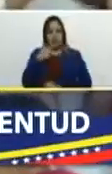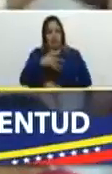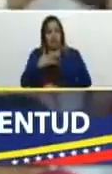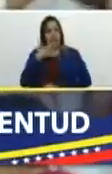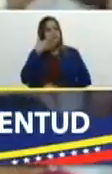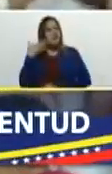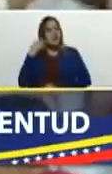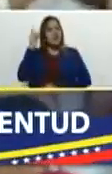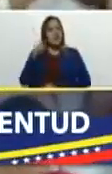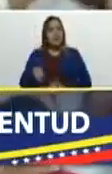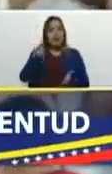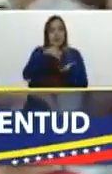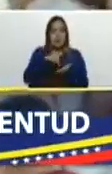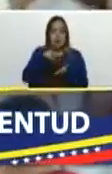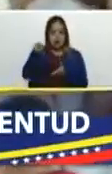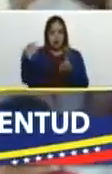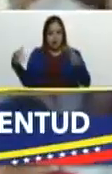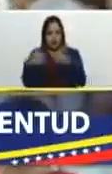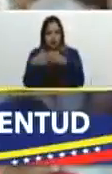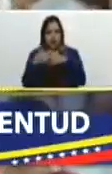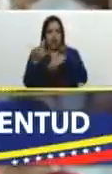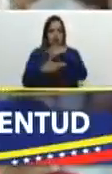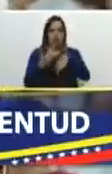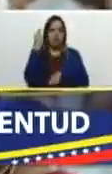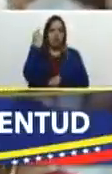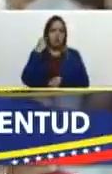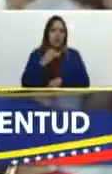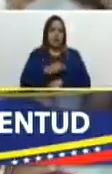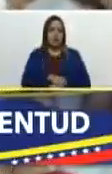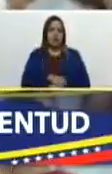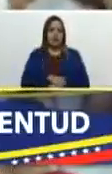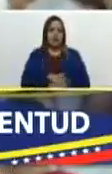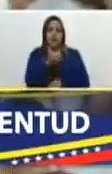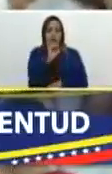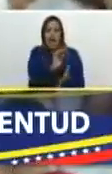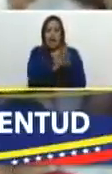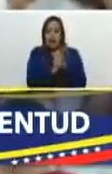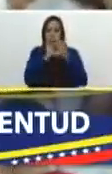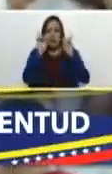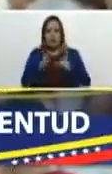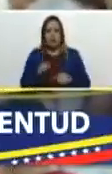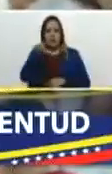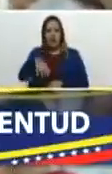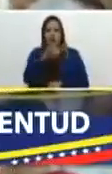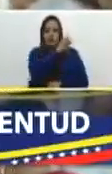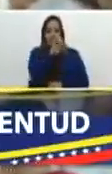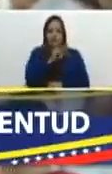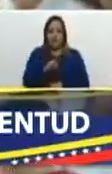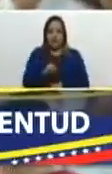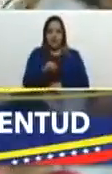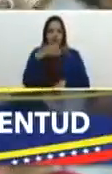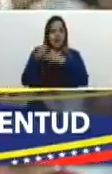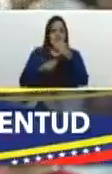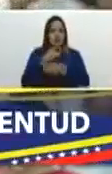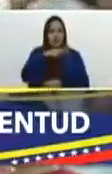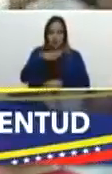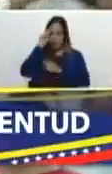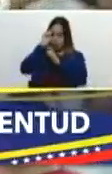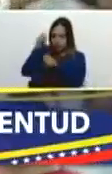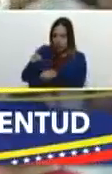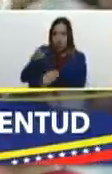también pertenezco a esa fila de la Revolución Bolivariana. Allí estuvo un compañero también del Estado Zulia, a quien le hacemos nuestro respeto